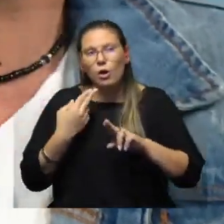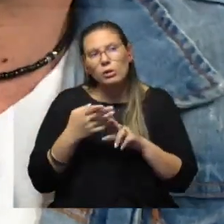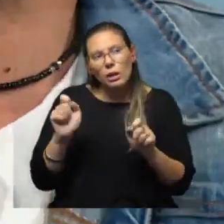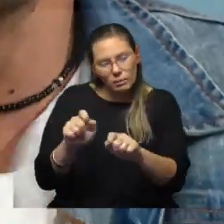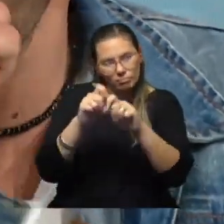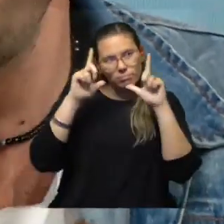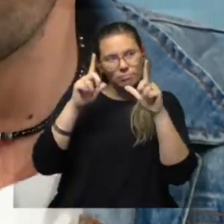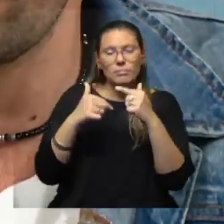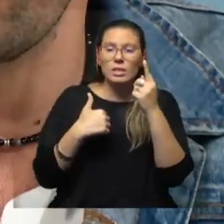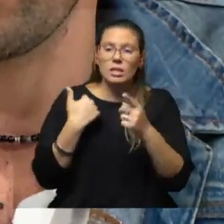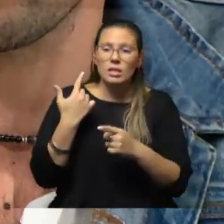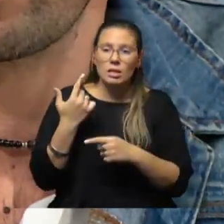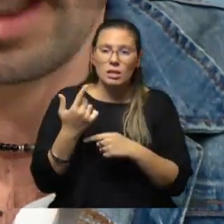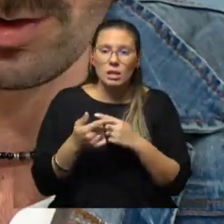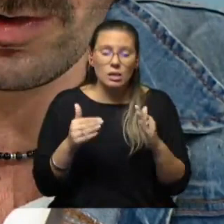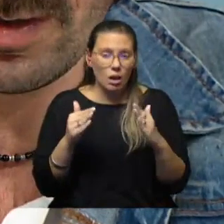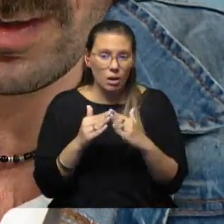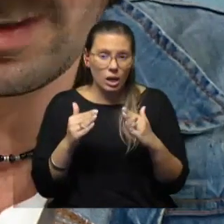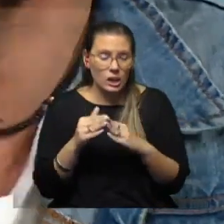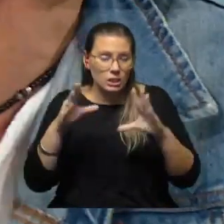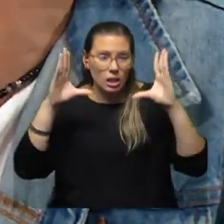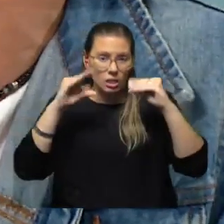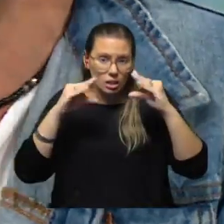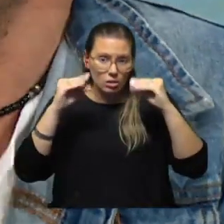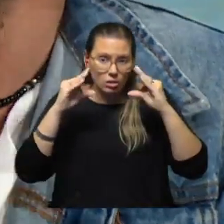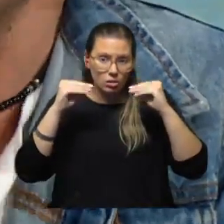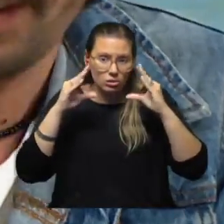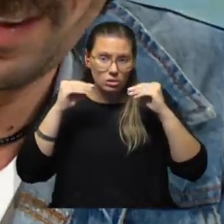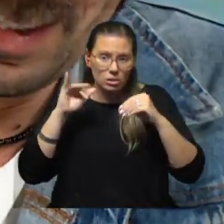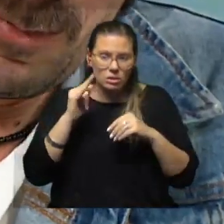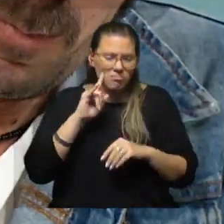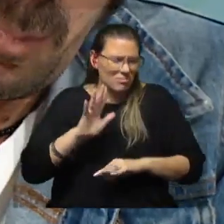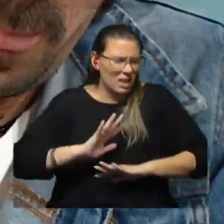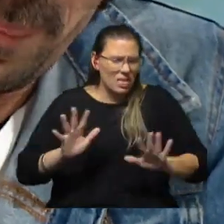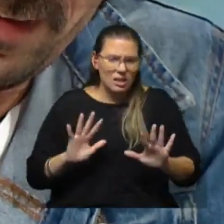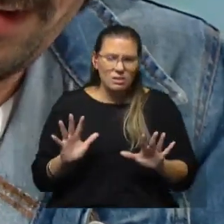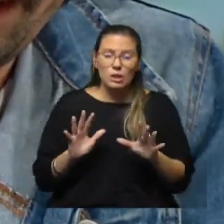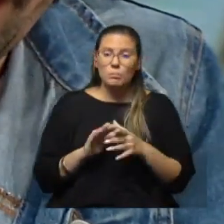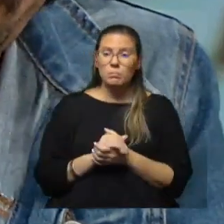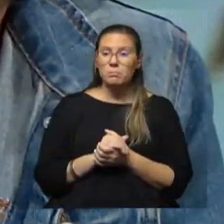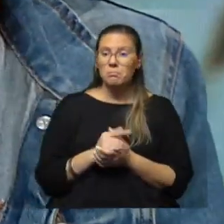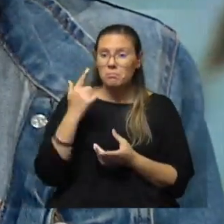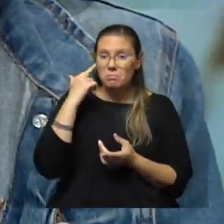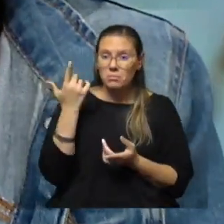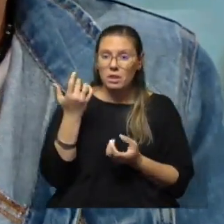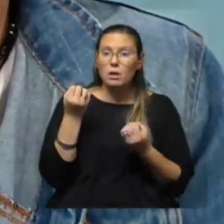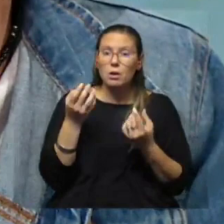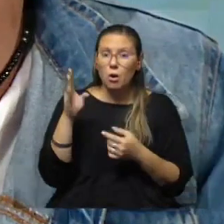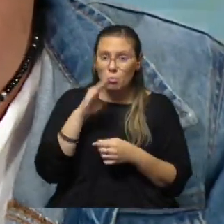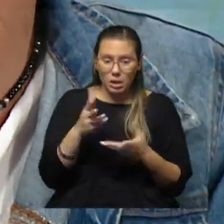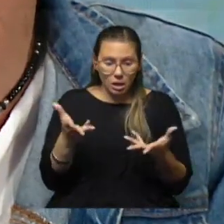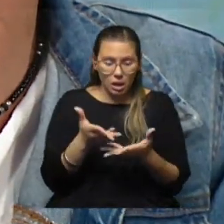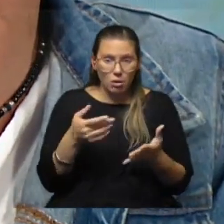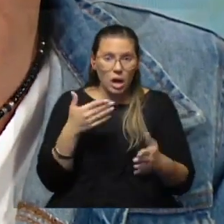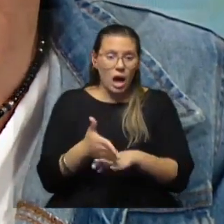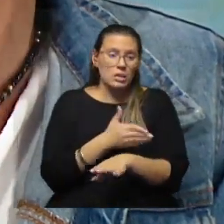Y después estaba en mi habitación, en casa, a la noche, sí, más nada que ver, ¿viste? Y dije, che, ¿por qué no lo hacemos ahora, antes de